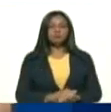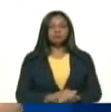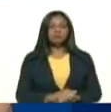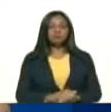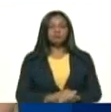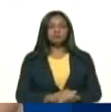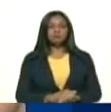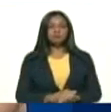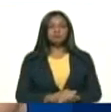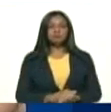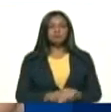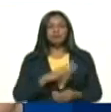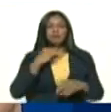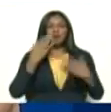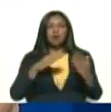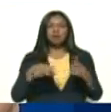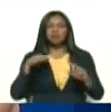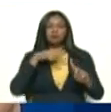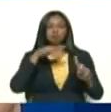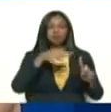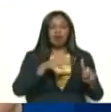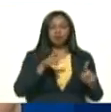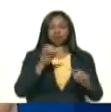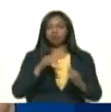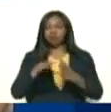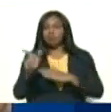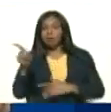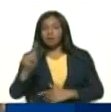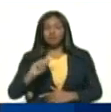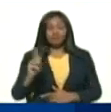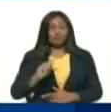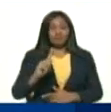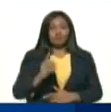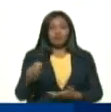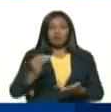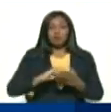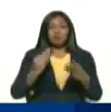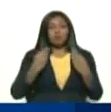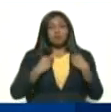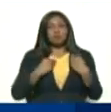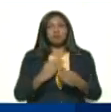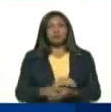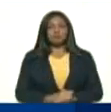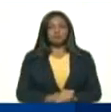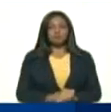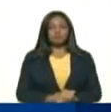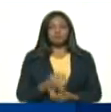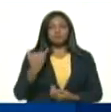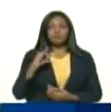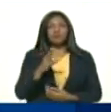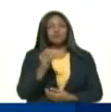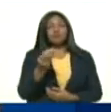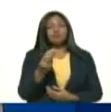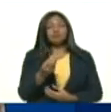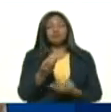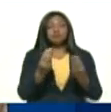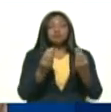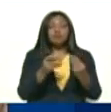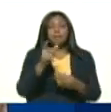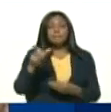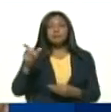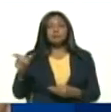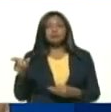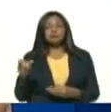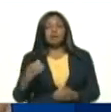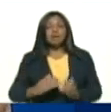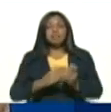y ahora la muerte no tiene dominio sobre él. Es decir, hay mucha gente que lo siguió,